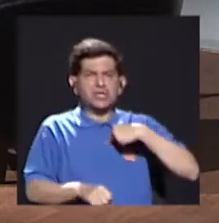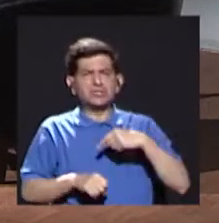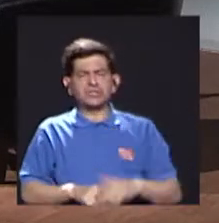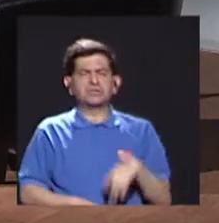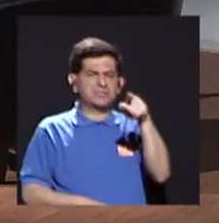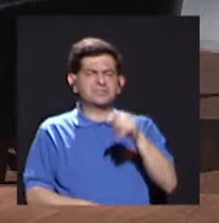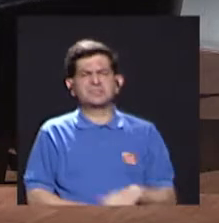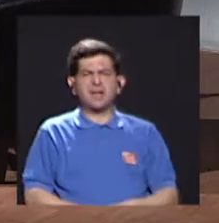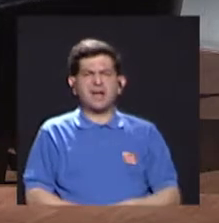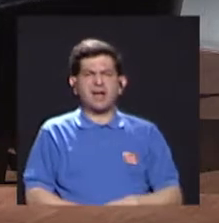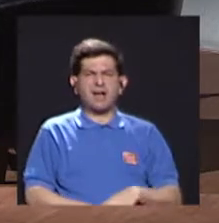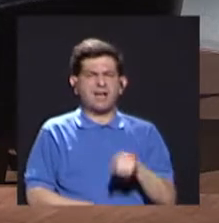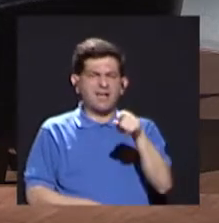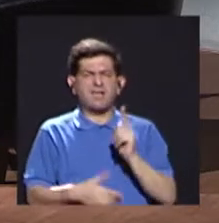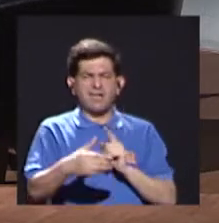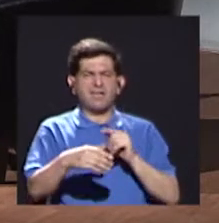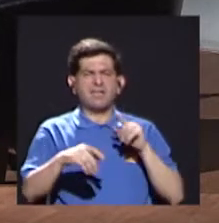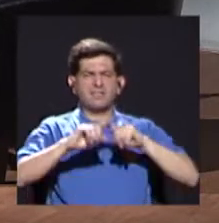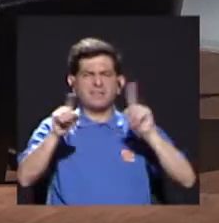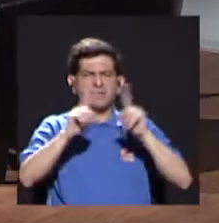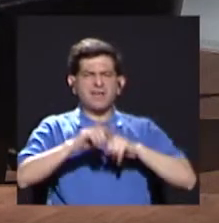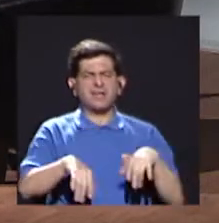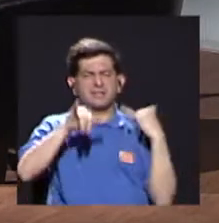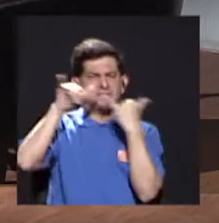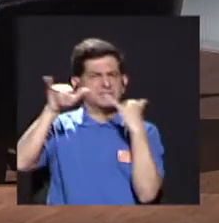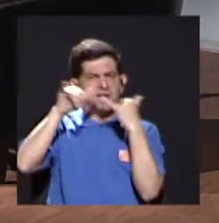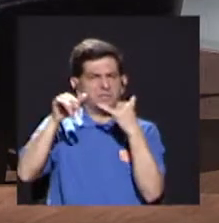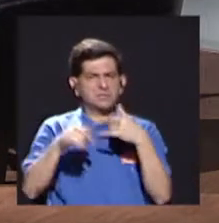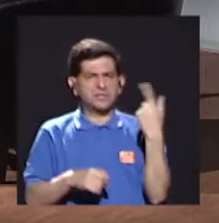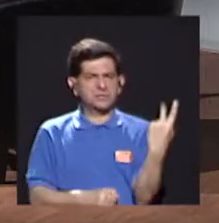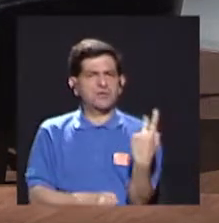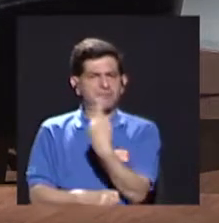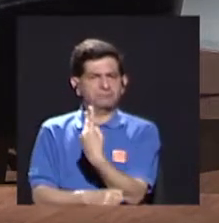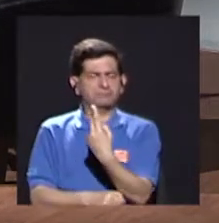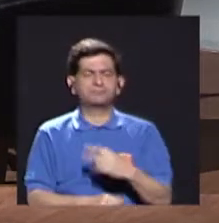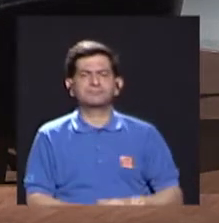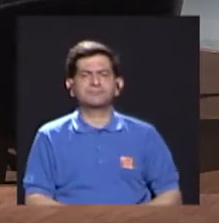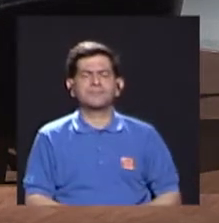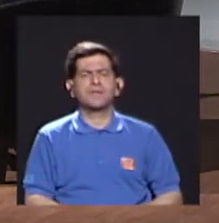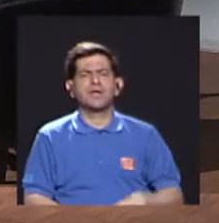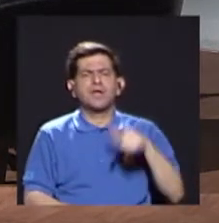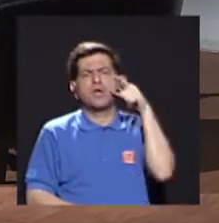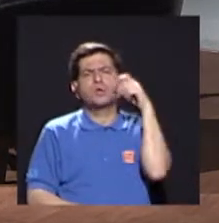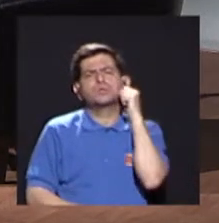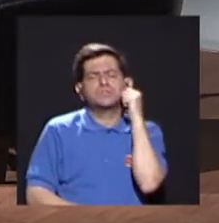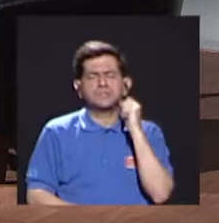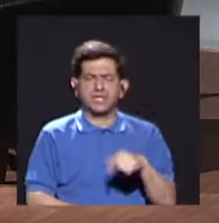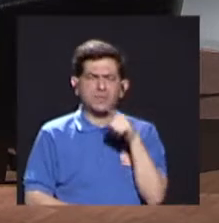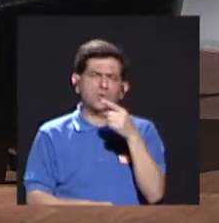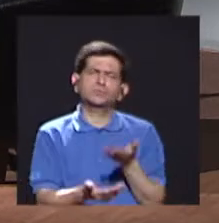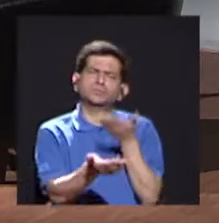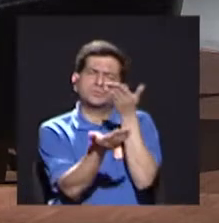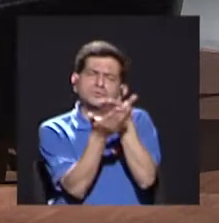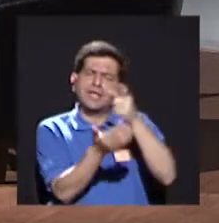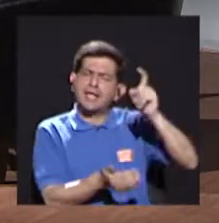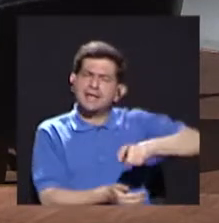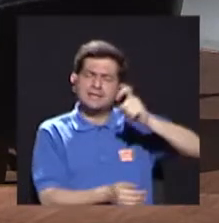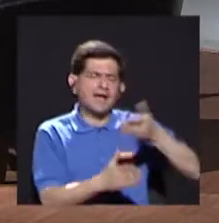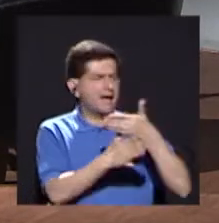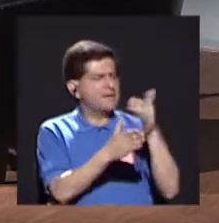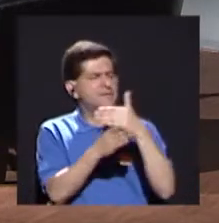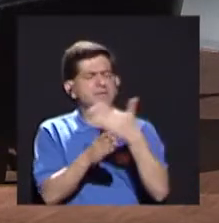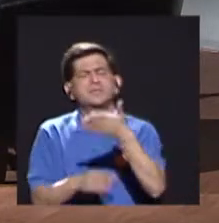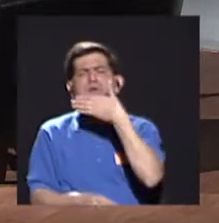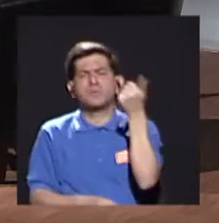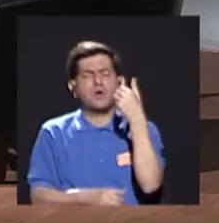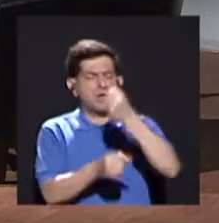de las cosas que nos acusamos no les se estaba planteando bueno la necesidad de distribuir mejor